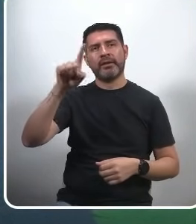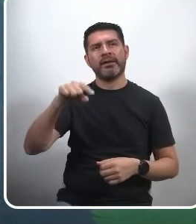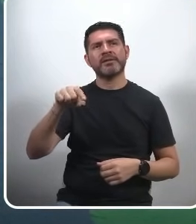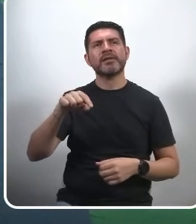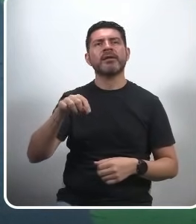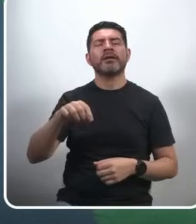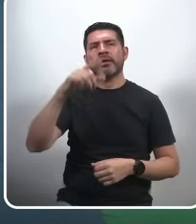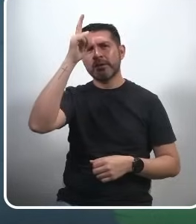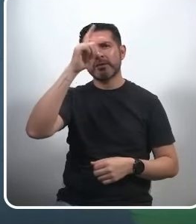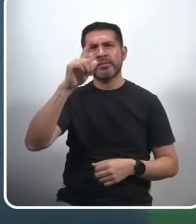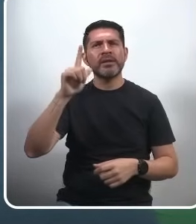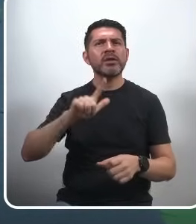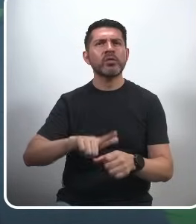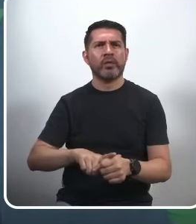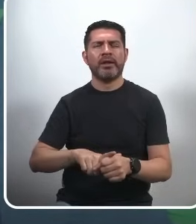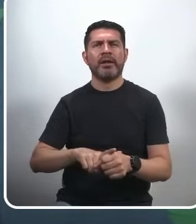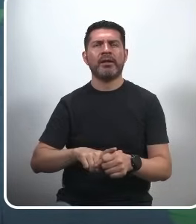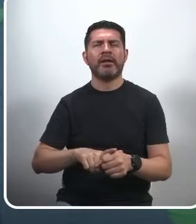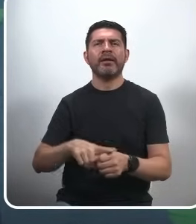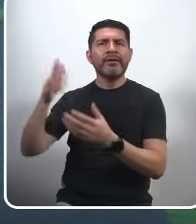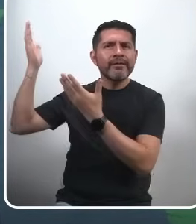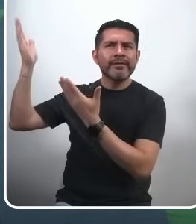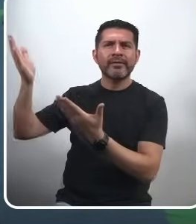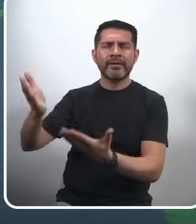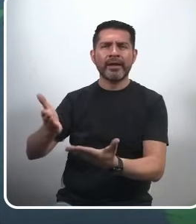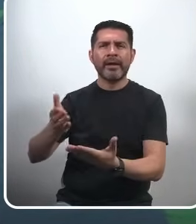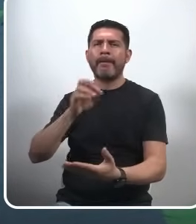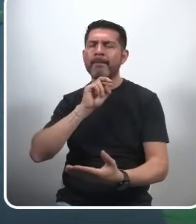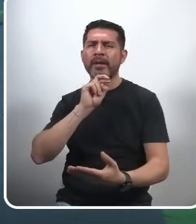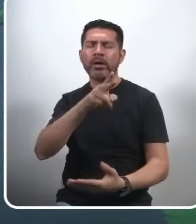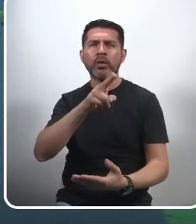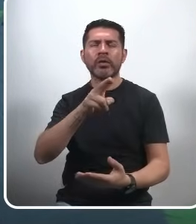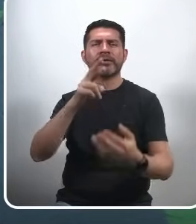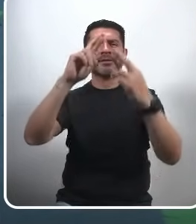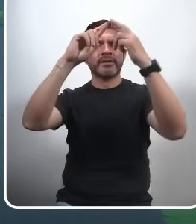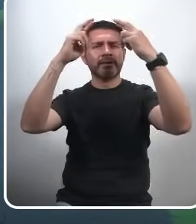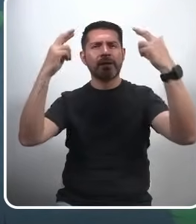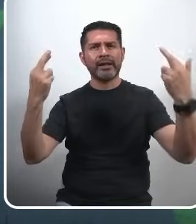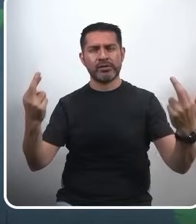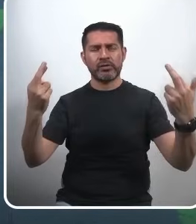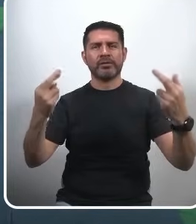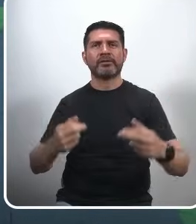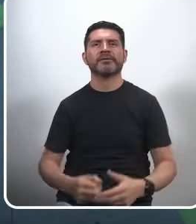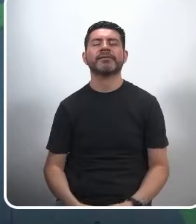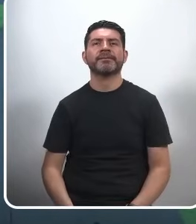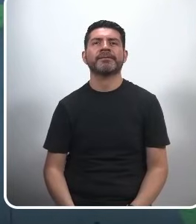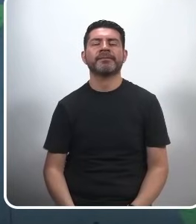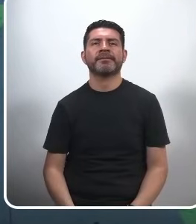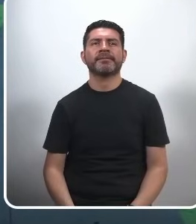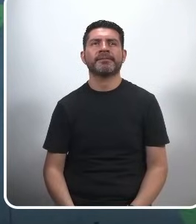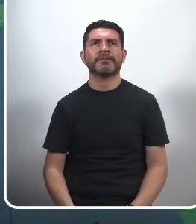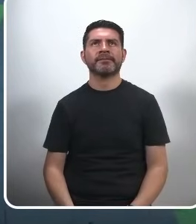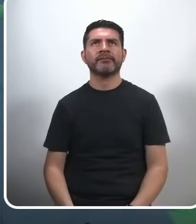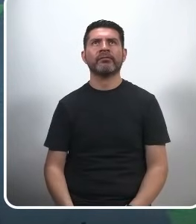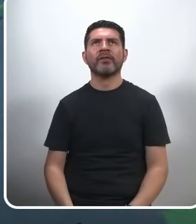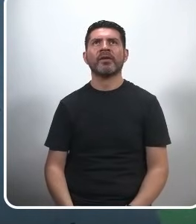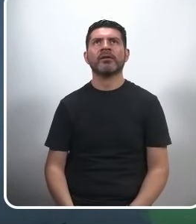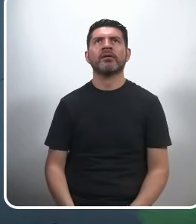otras palabras, madurez espiritual, si estás madurando espiritualmente, eso va a